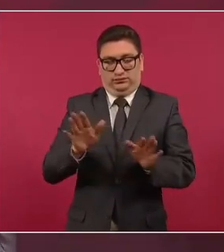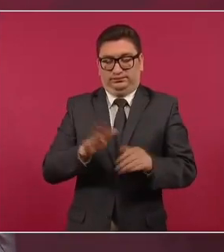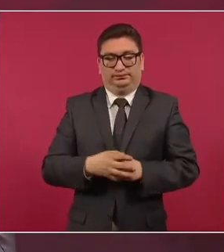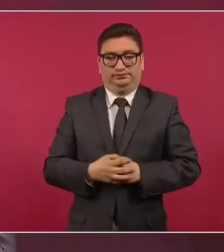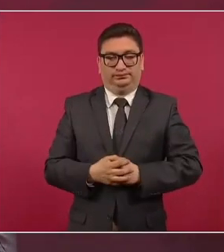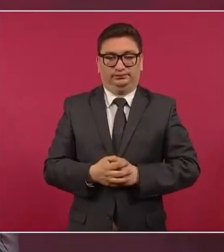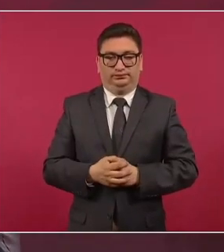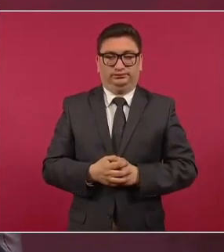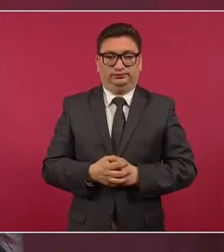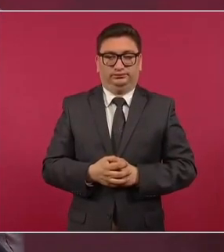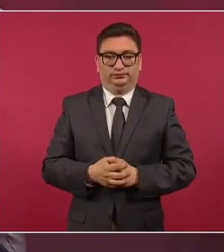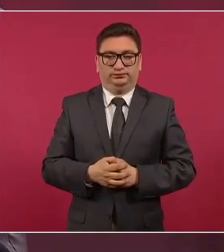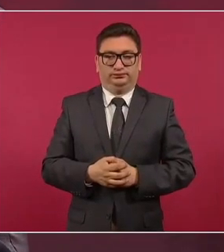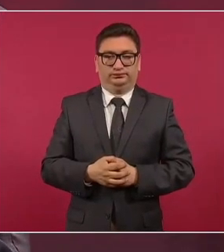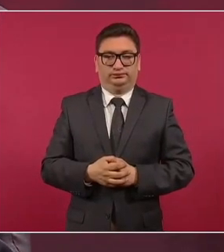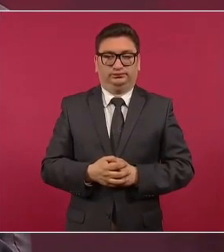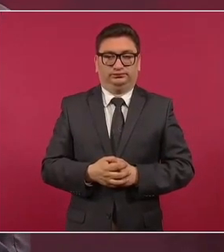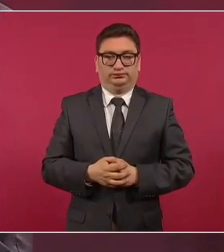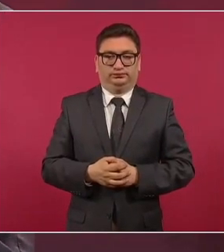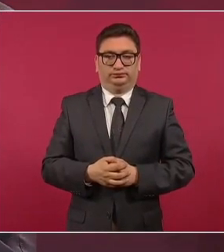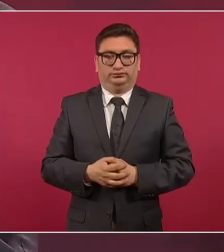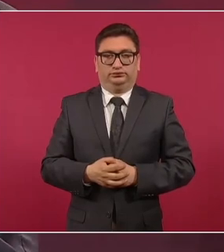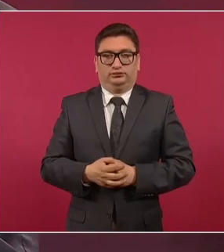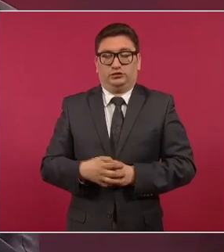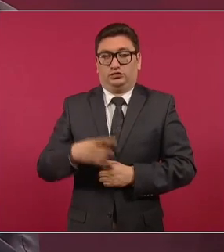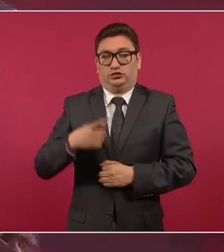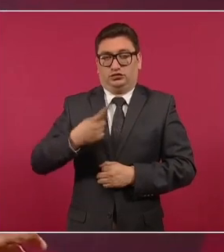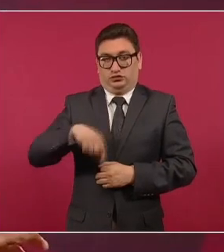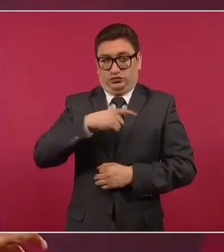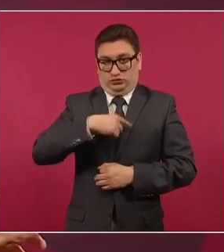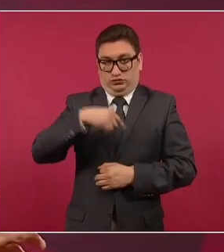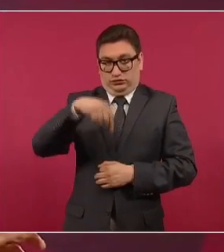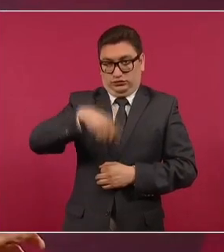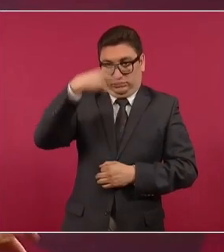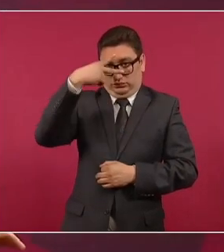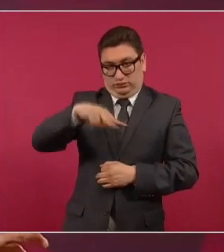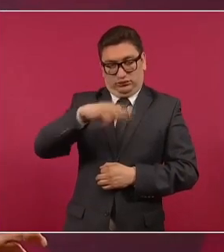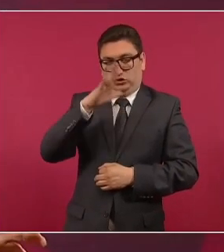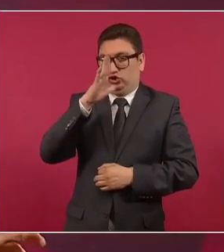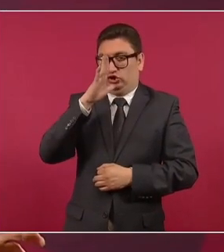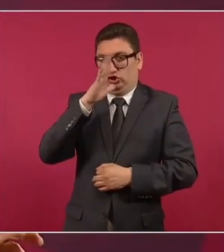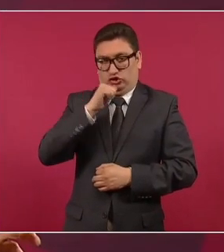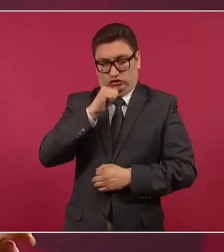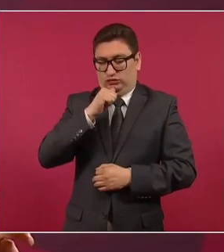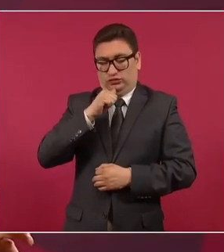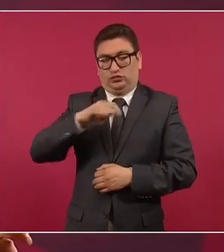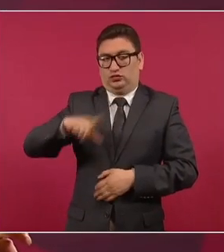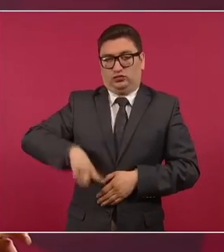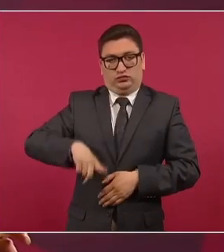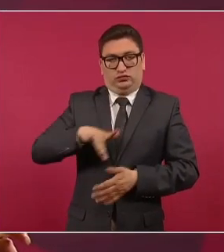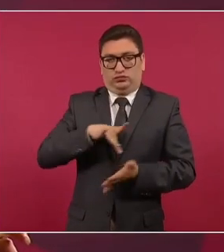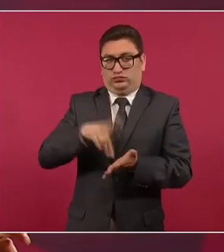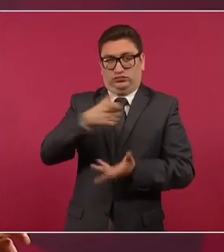No podríamos otorgarlos. esos subsidios.